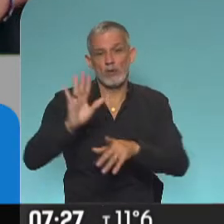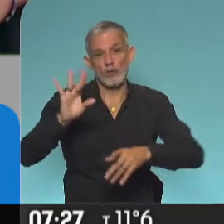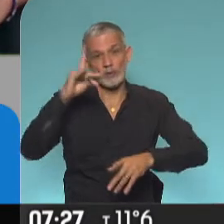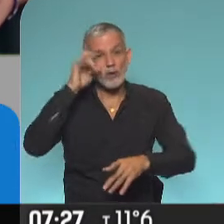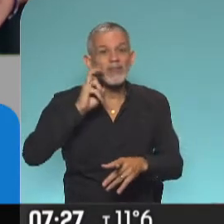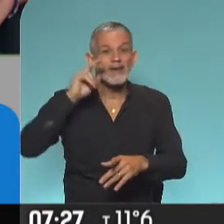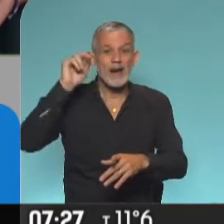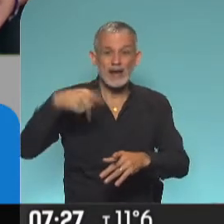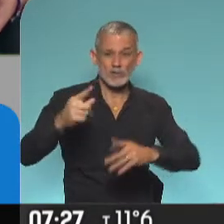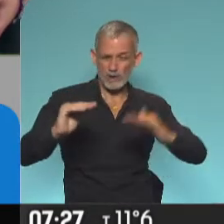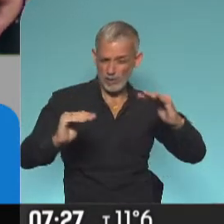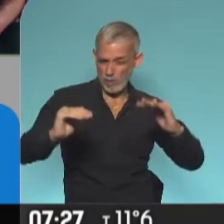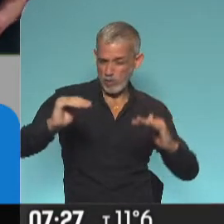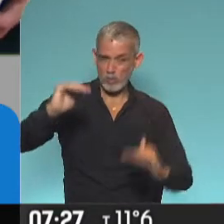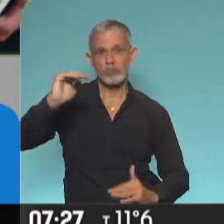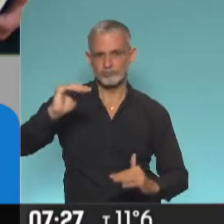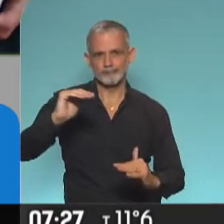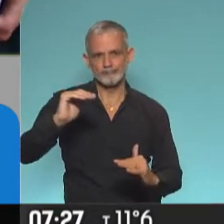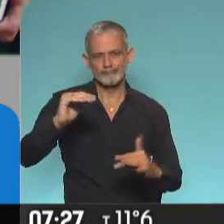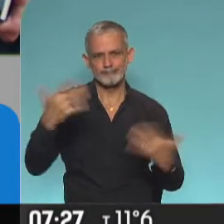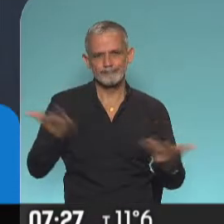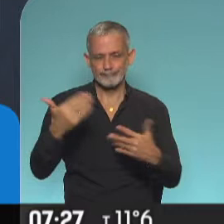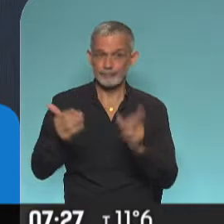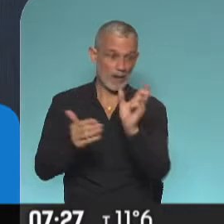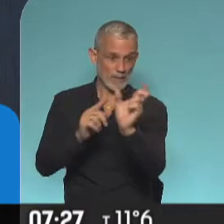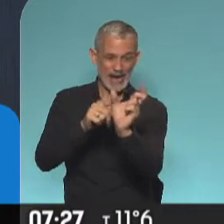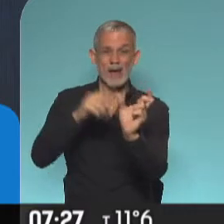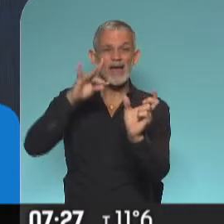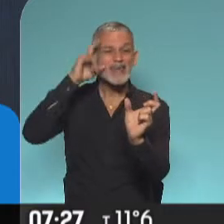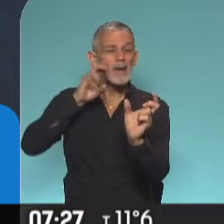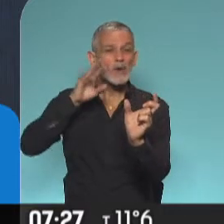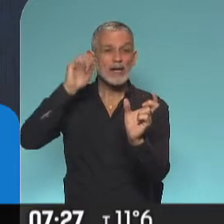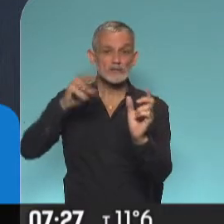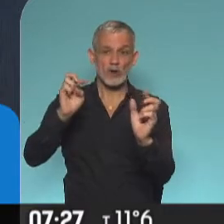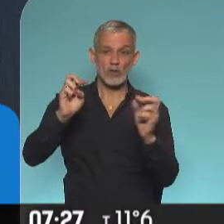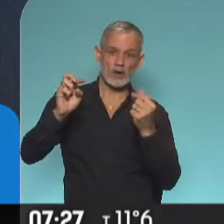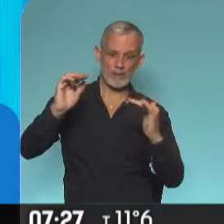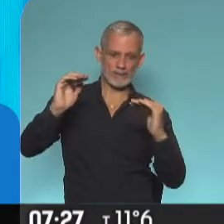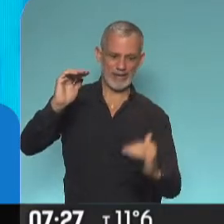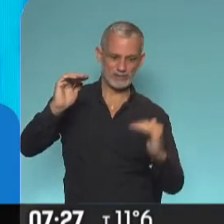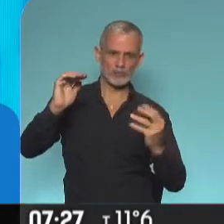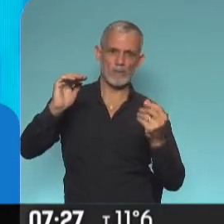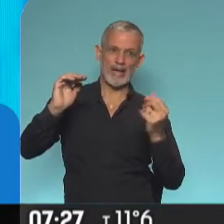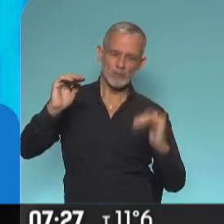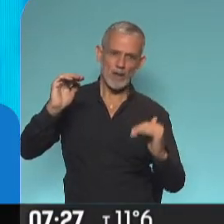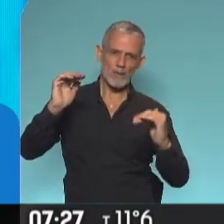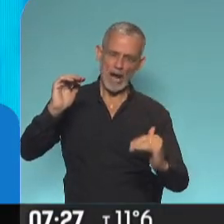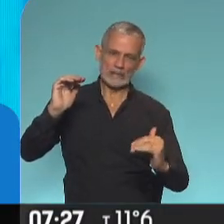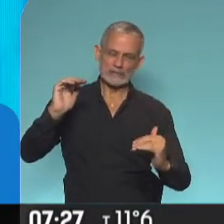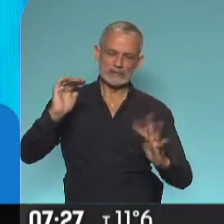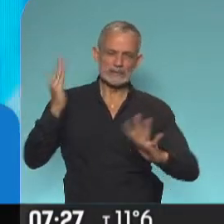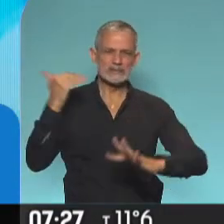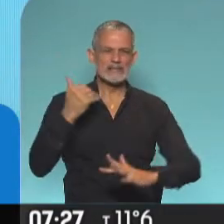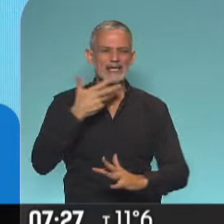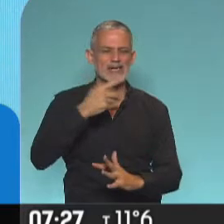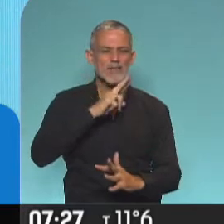tendría consecuencias muy graves para la economía. Y es la palabra más temida, ¿no? La devaluación es la palabra más temida en este momento. Sí, ayer Cecilia Todesca en esta